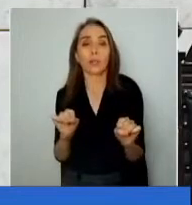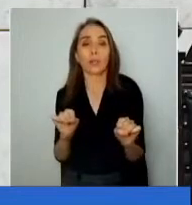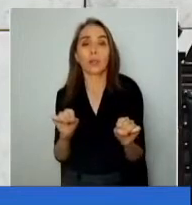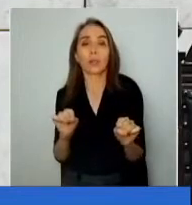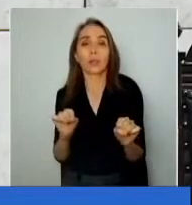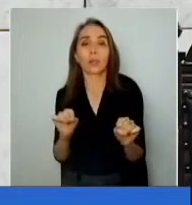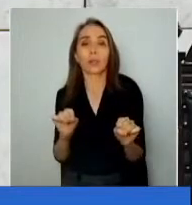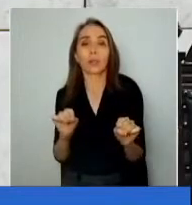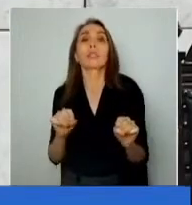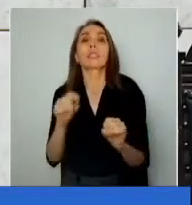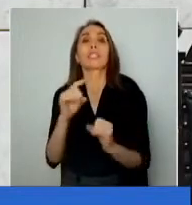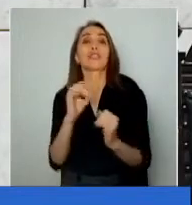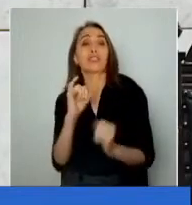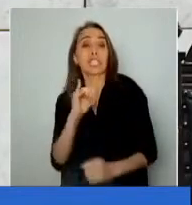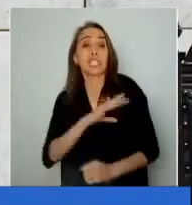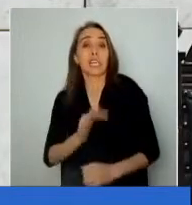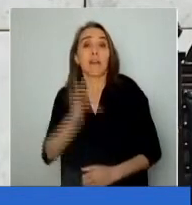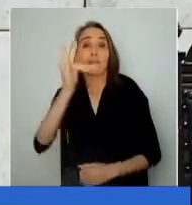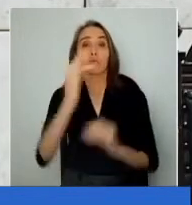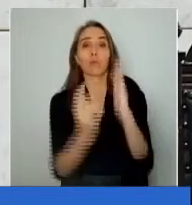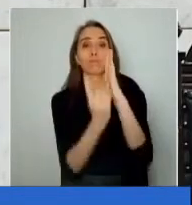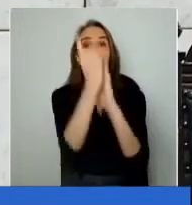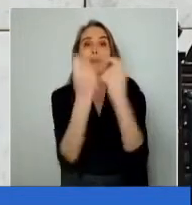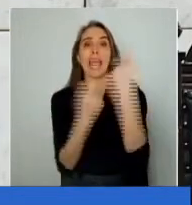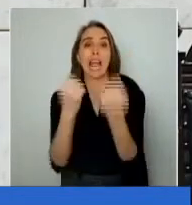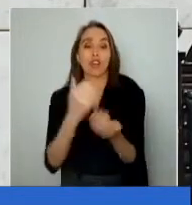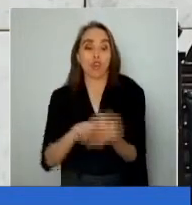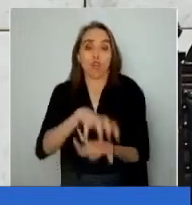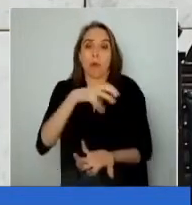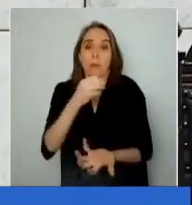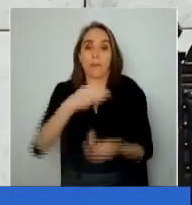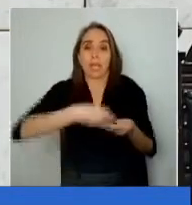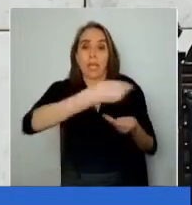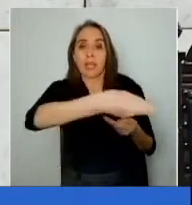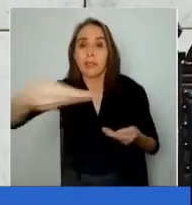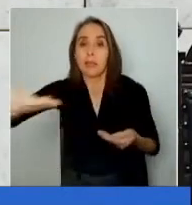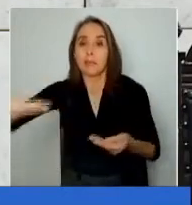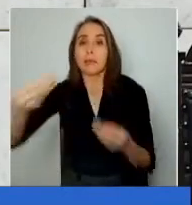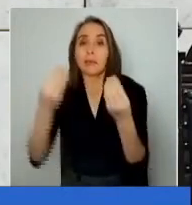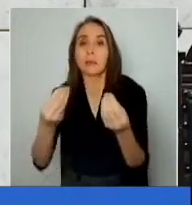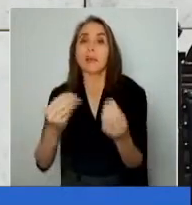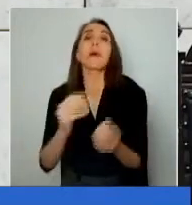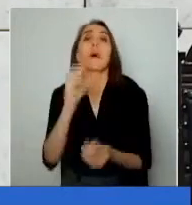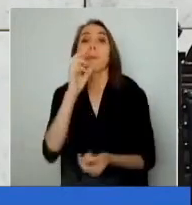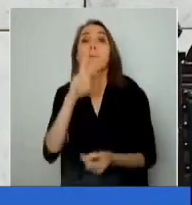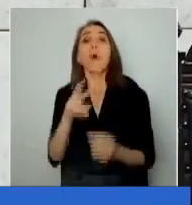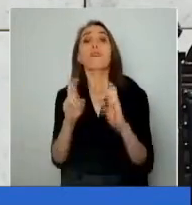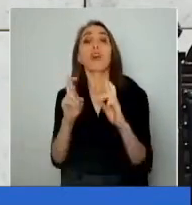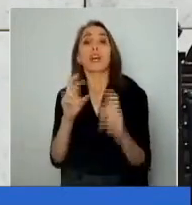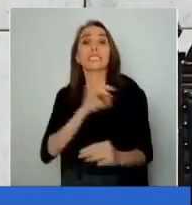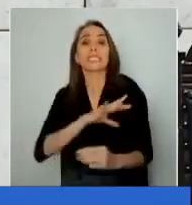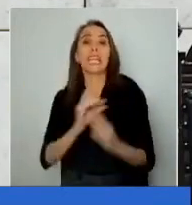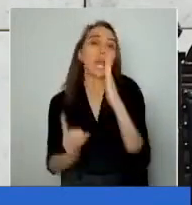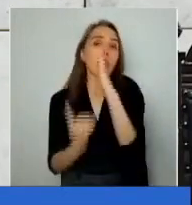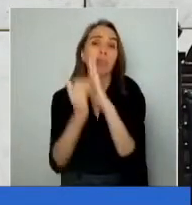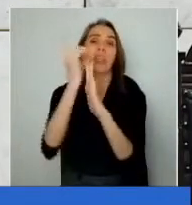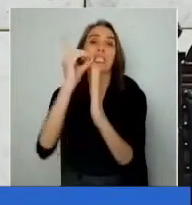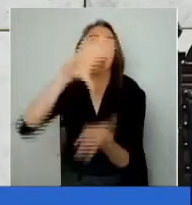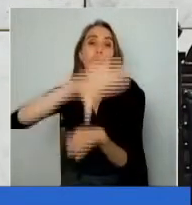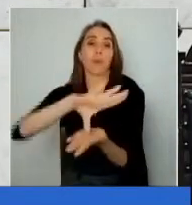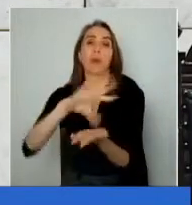prosperidad común como una condición para ser al fin un país desarrollado de una vez por todas